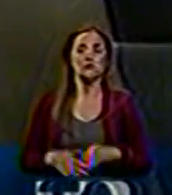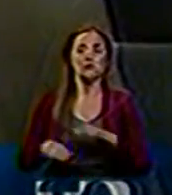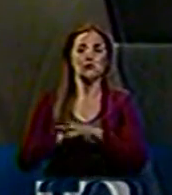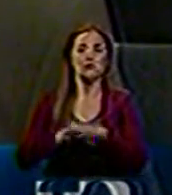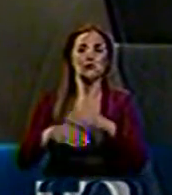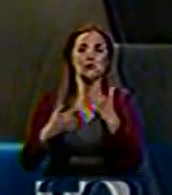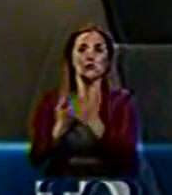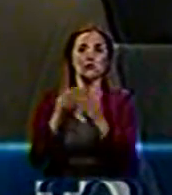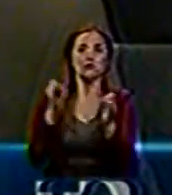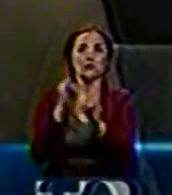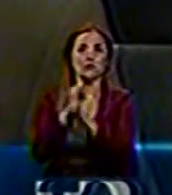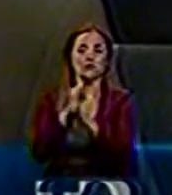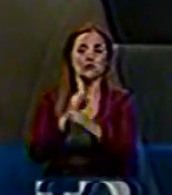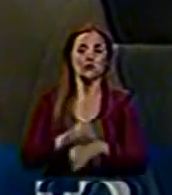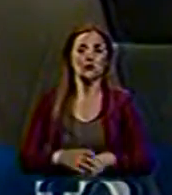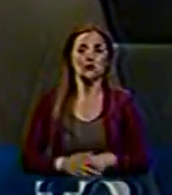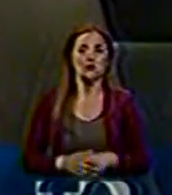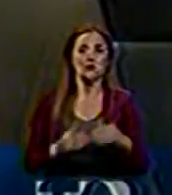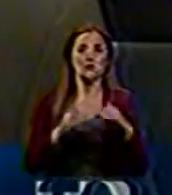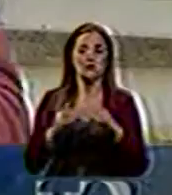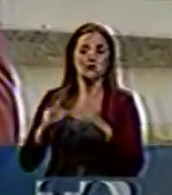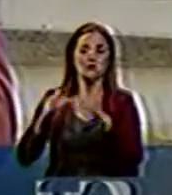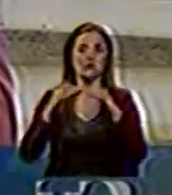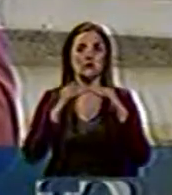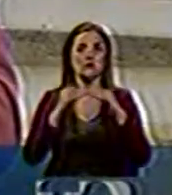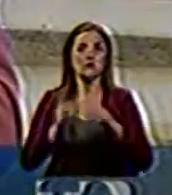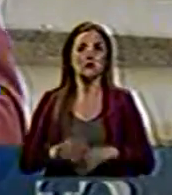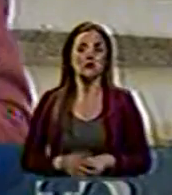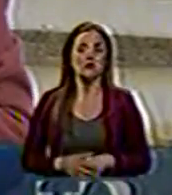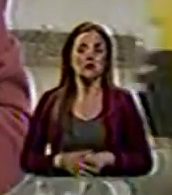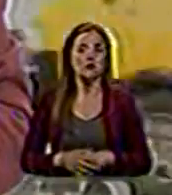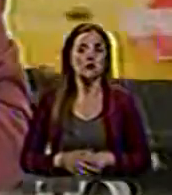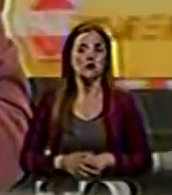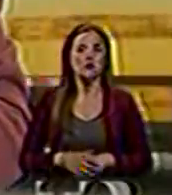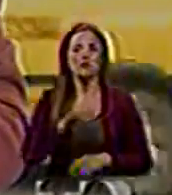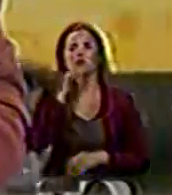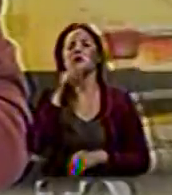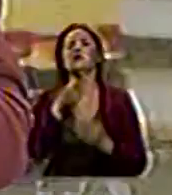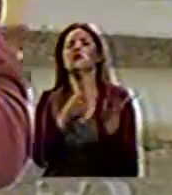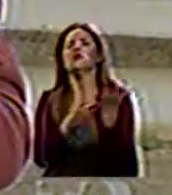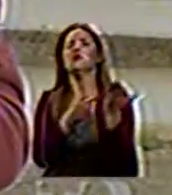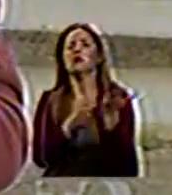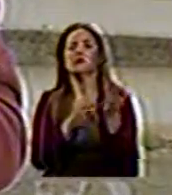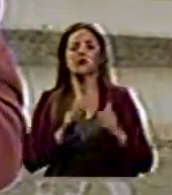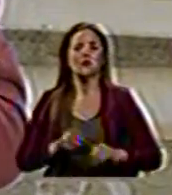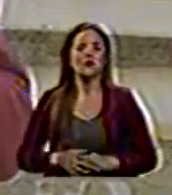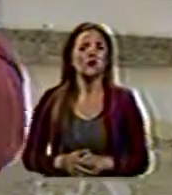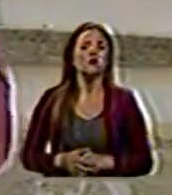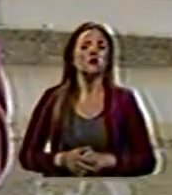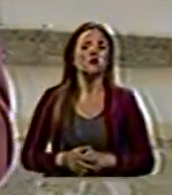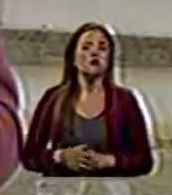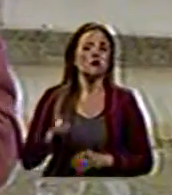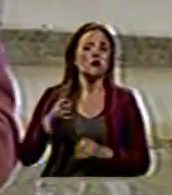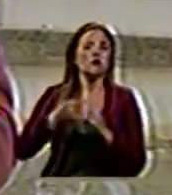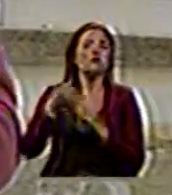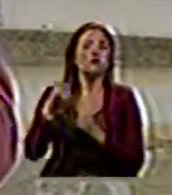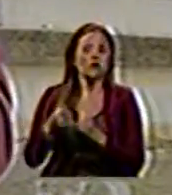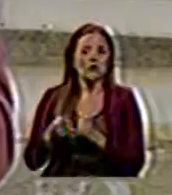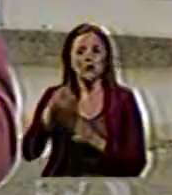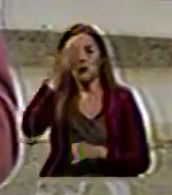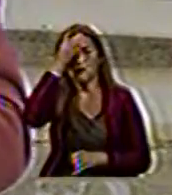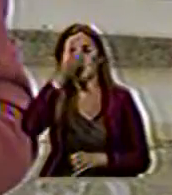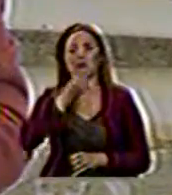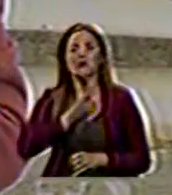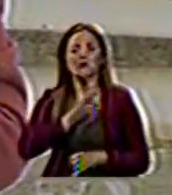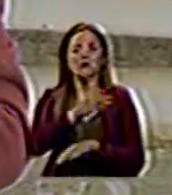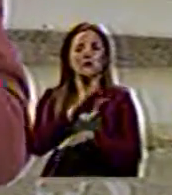nuevas instituciones democráticas. Lo que queda simplemente es un pronunciamiento de última instancia